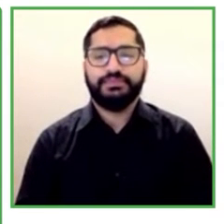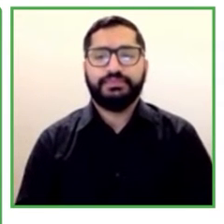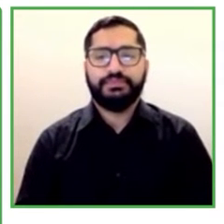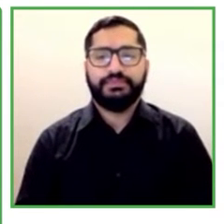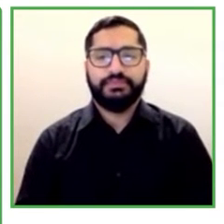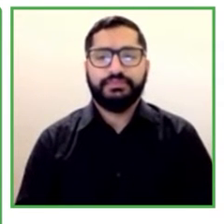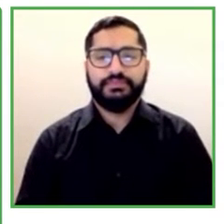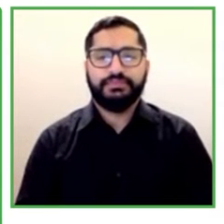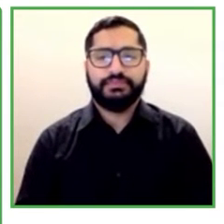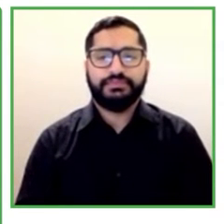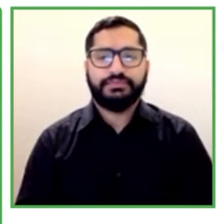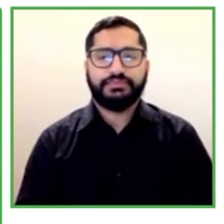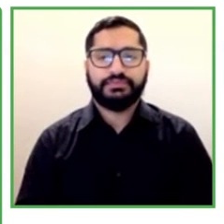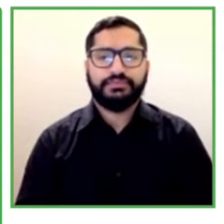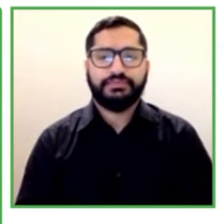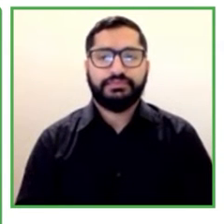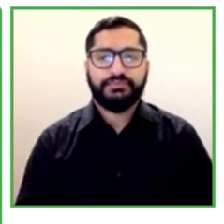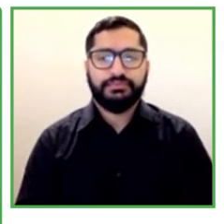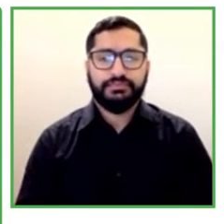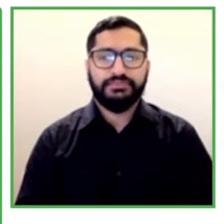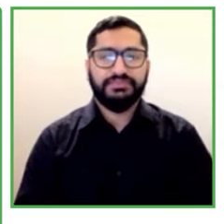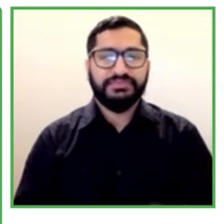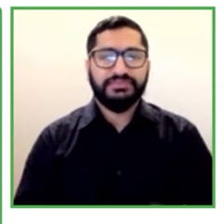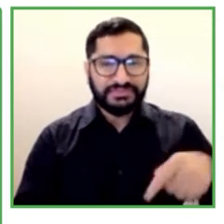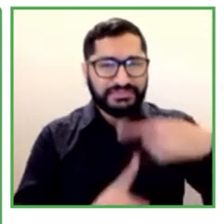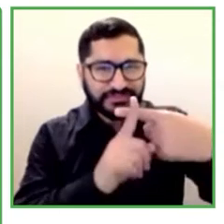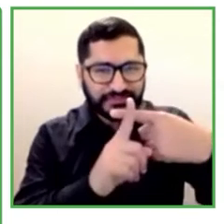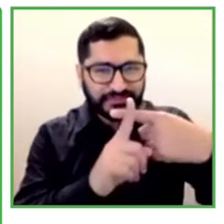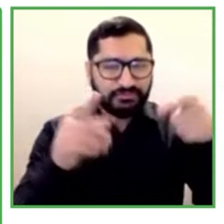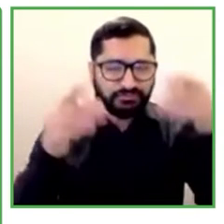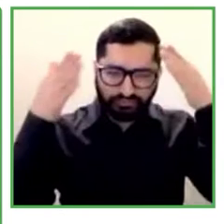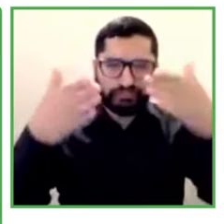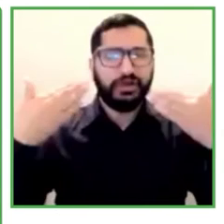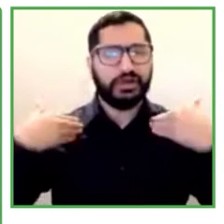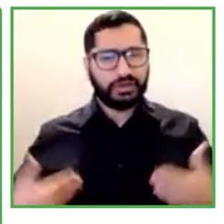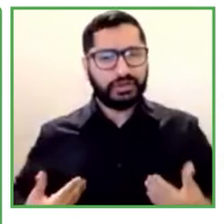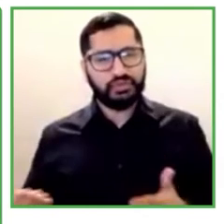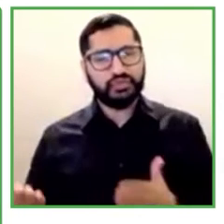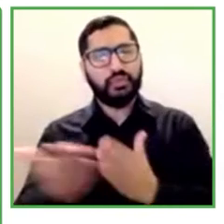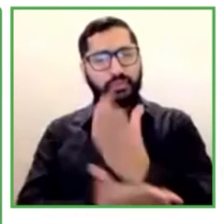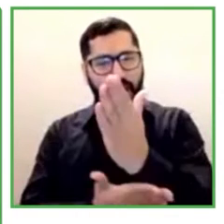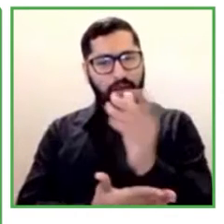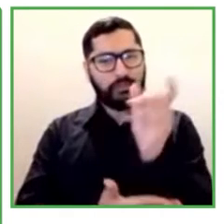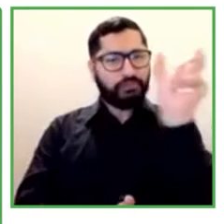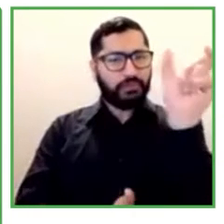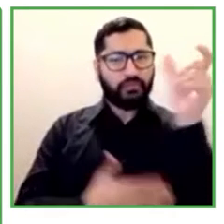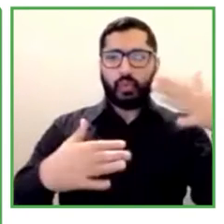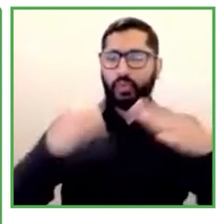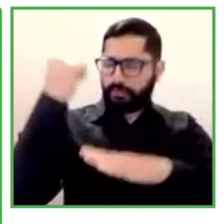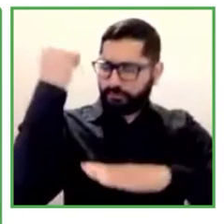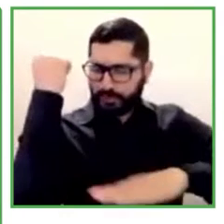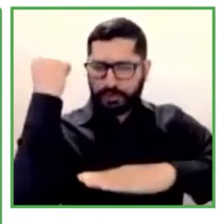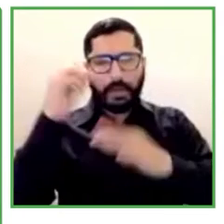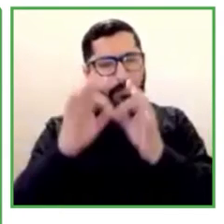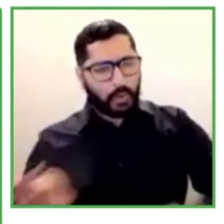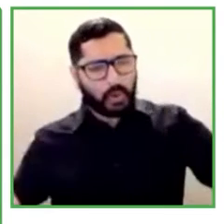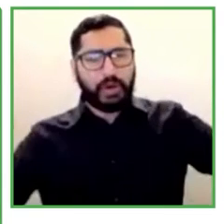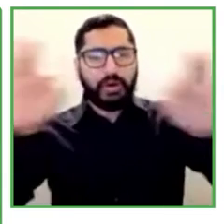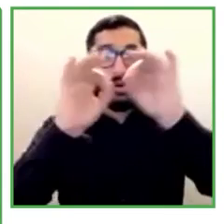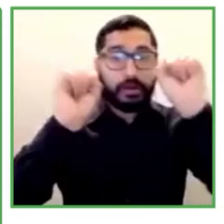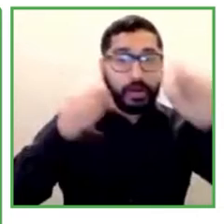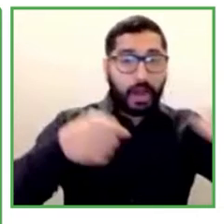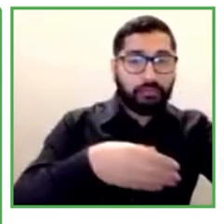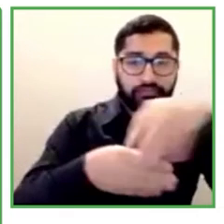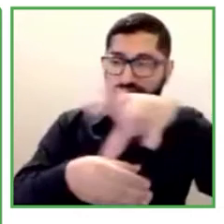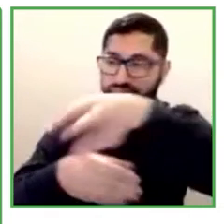Además de ser un derecho humano básico y un concepto importante para participación igualitaria en la sociedad, la